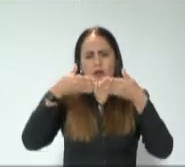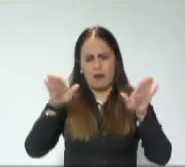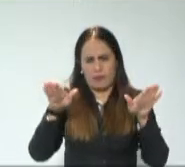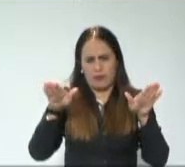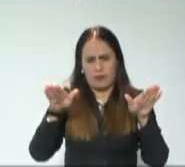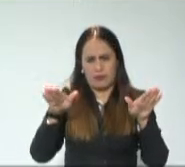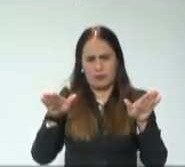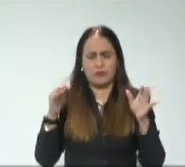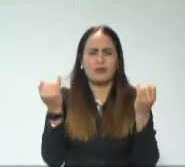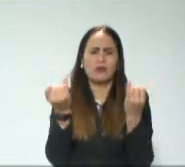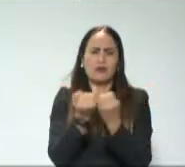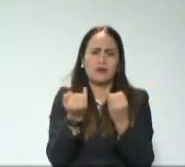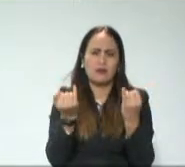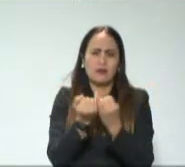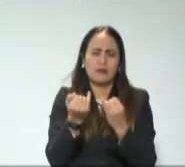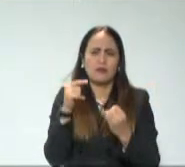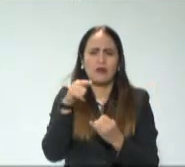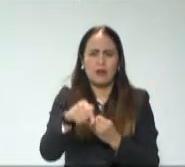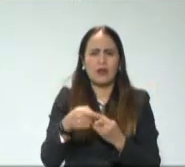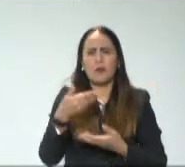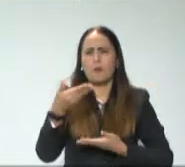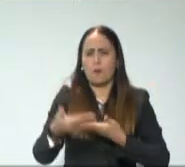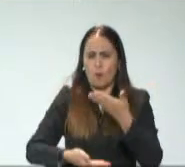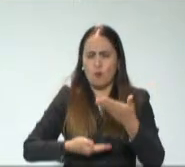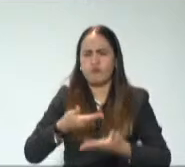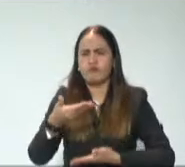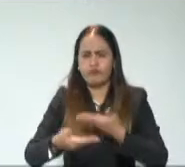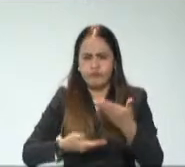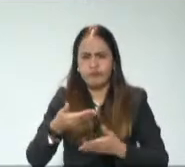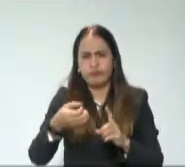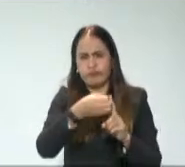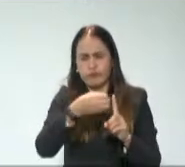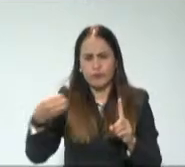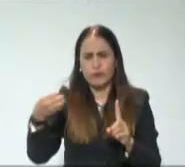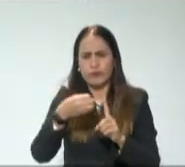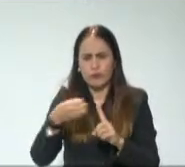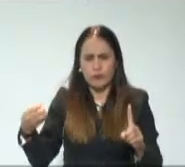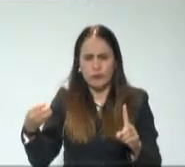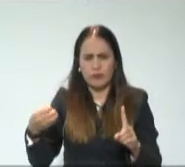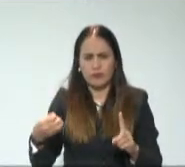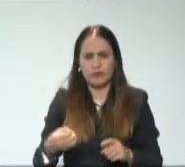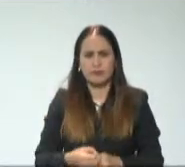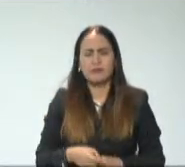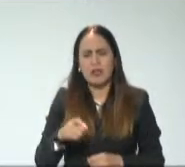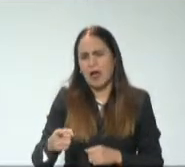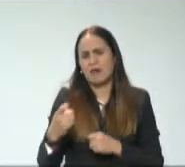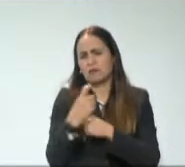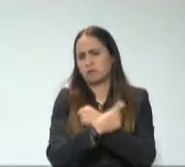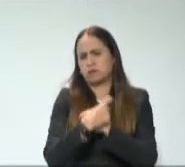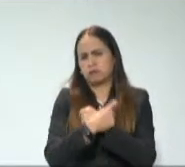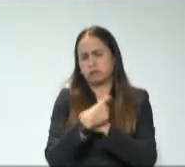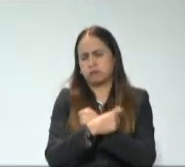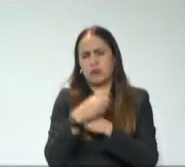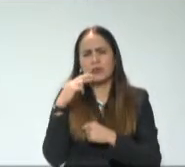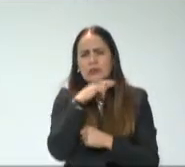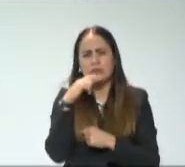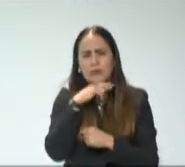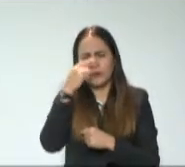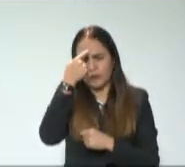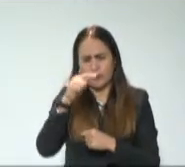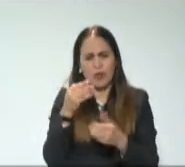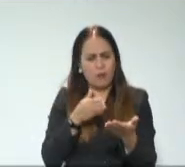y además eh procesables desde el punto de vista automatizado para ser